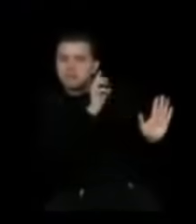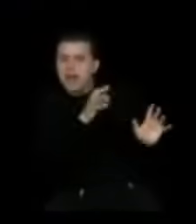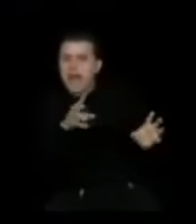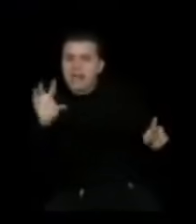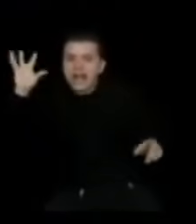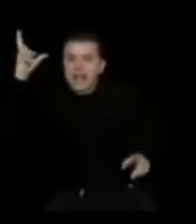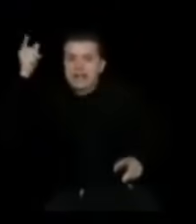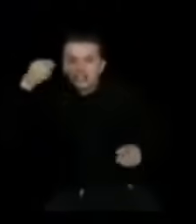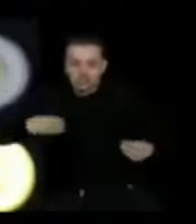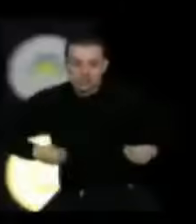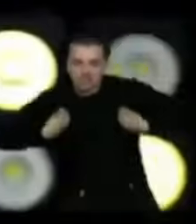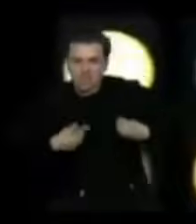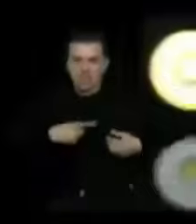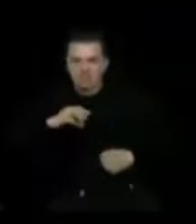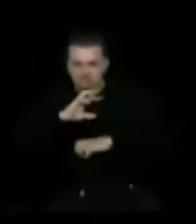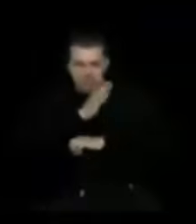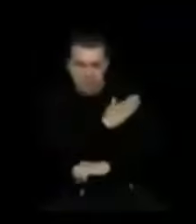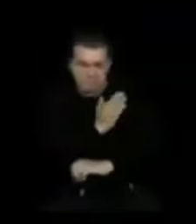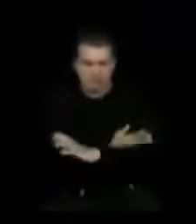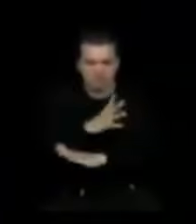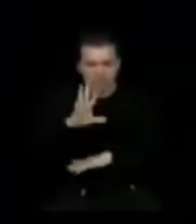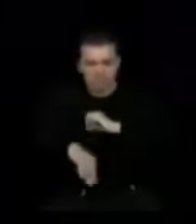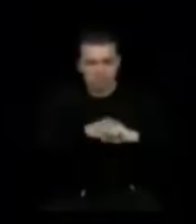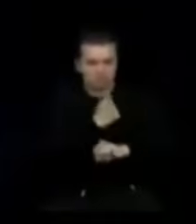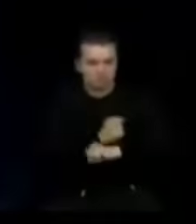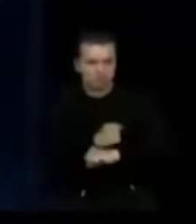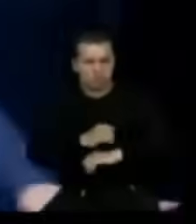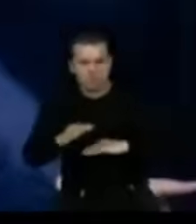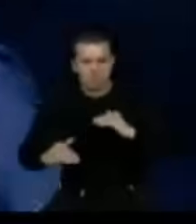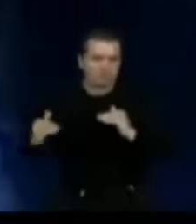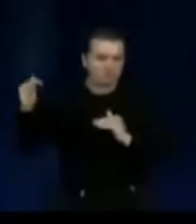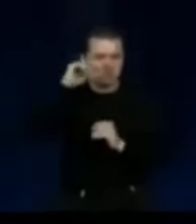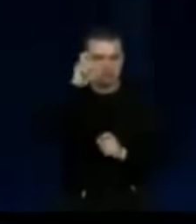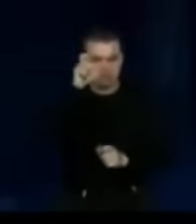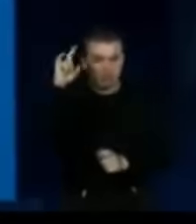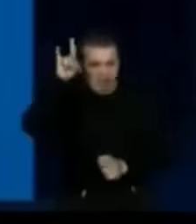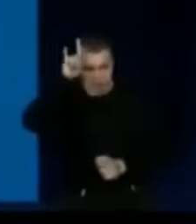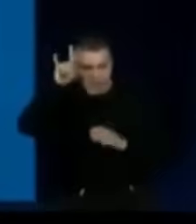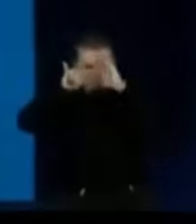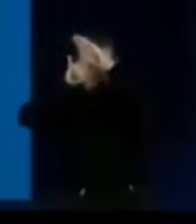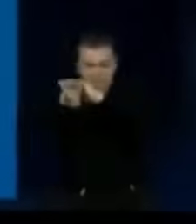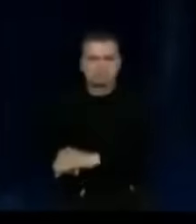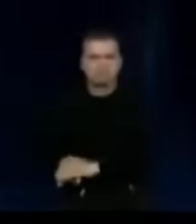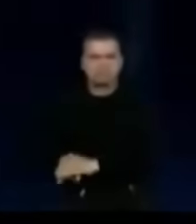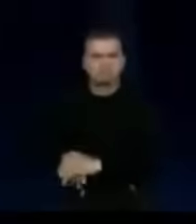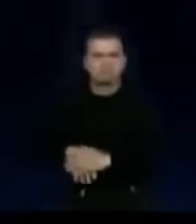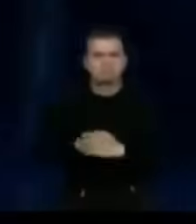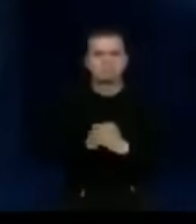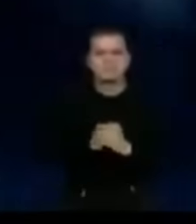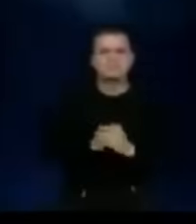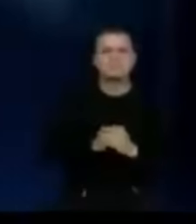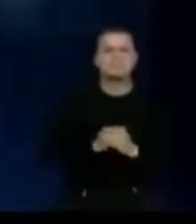vivo y tiene poder y autoridad sobre todas las obras de tinieblas.